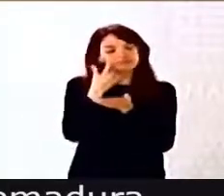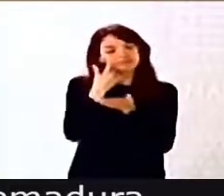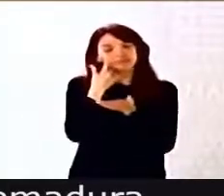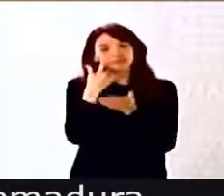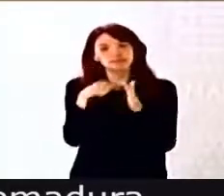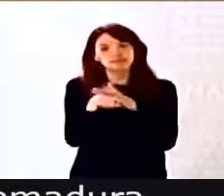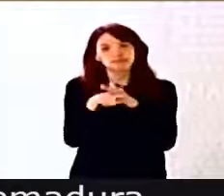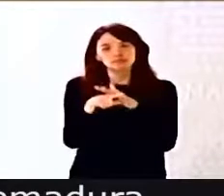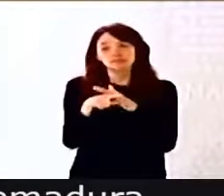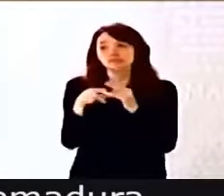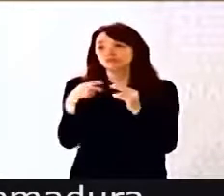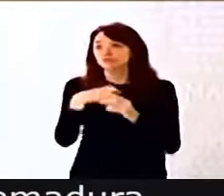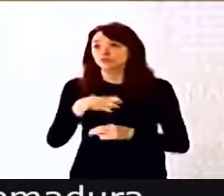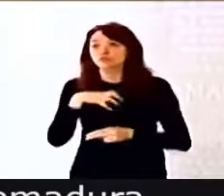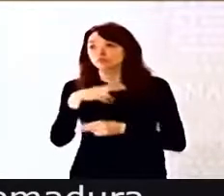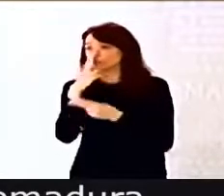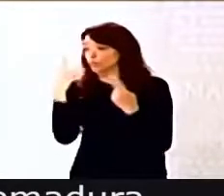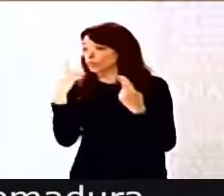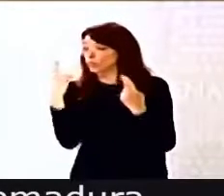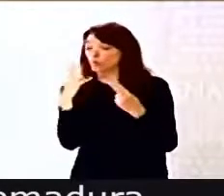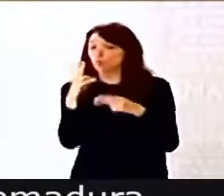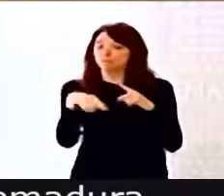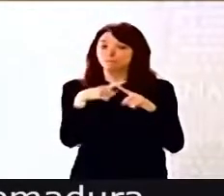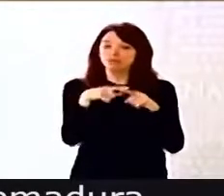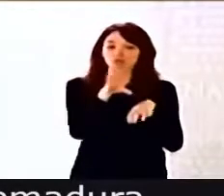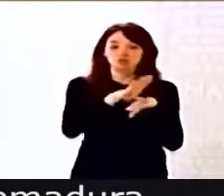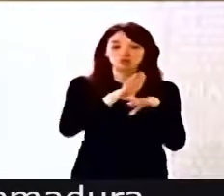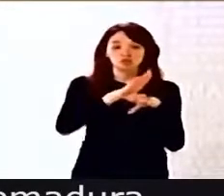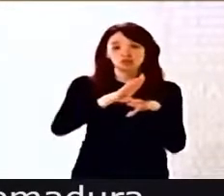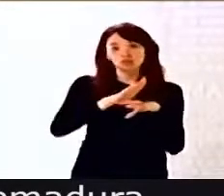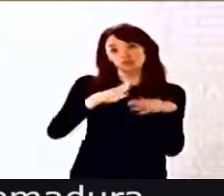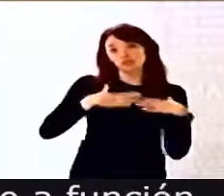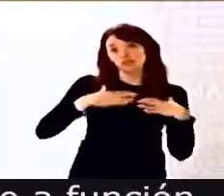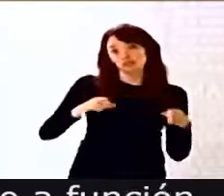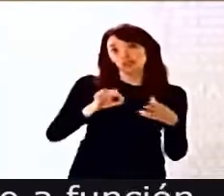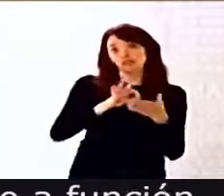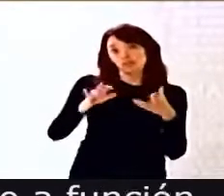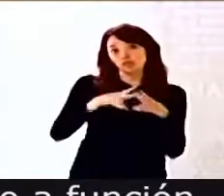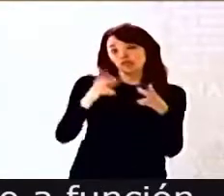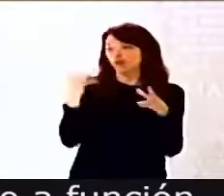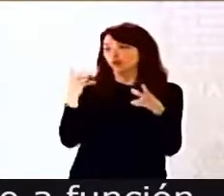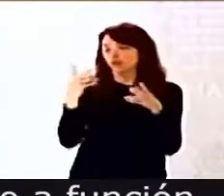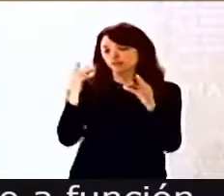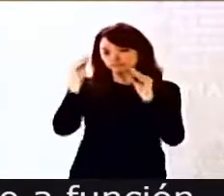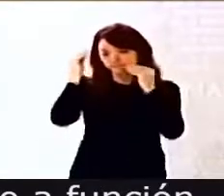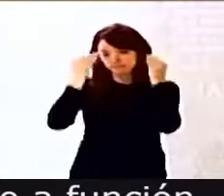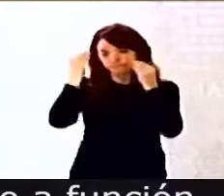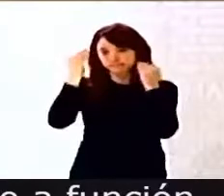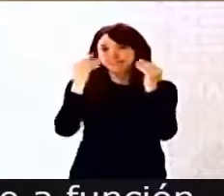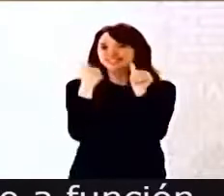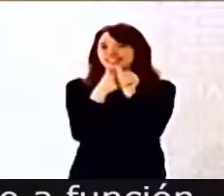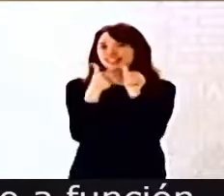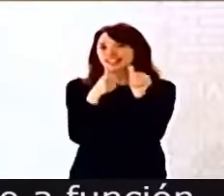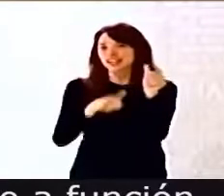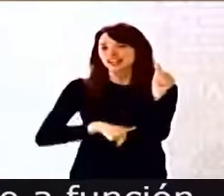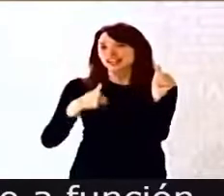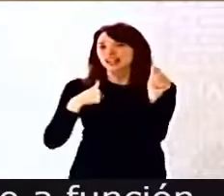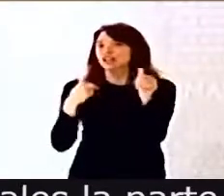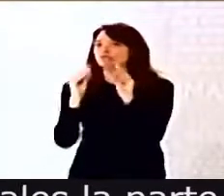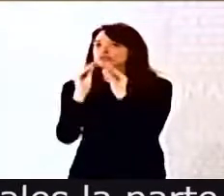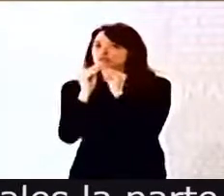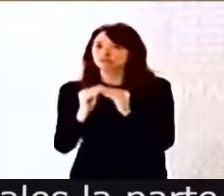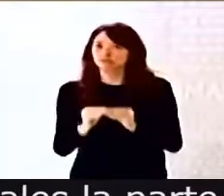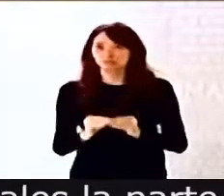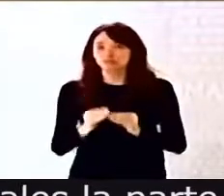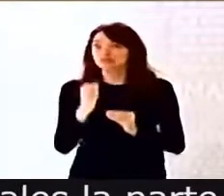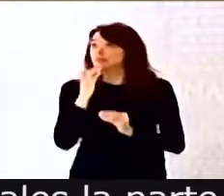junto a Función Pública y la Consejería de Sanidad y Servicios Sociales, la parte de Secretaría General, para, si no se le